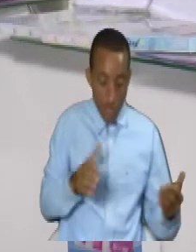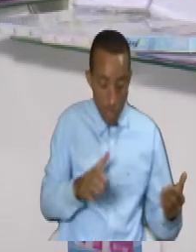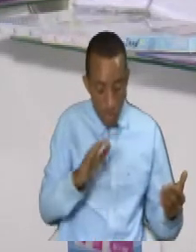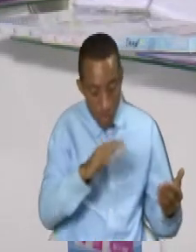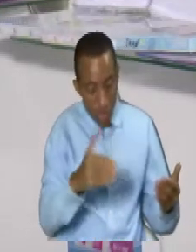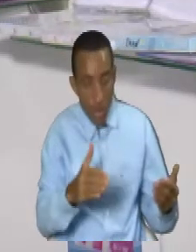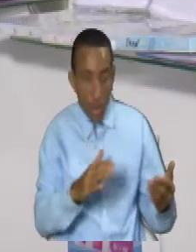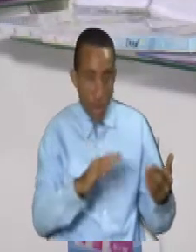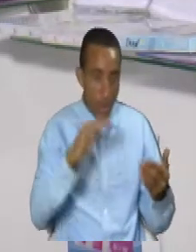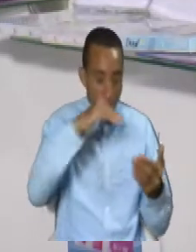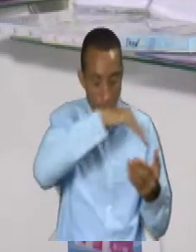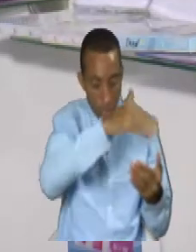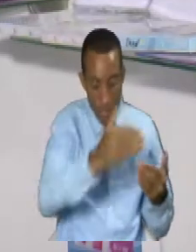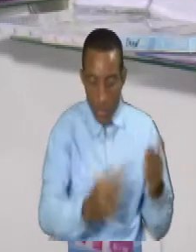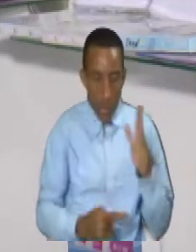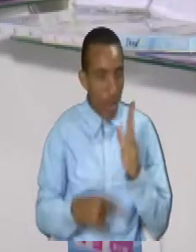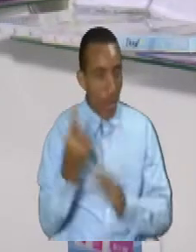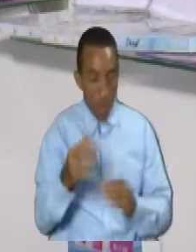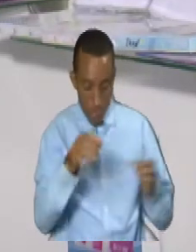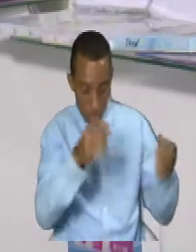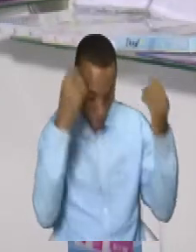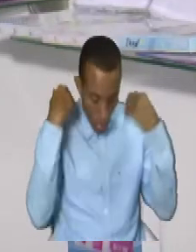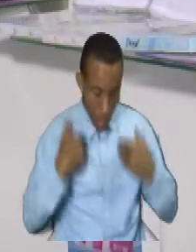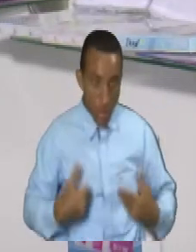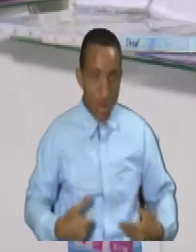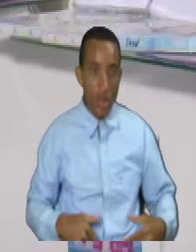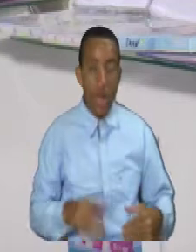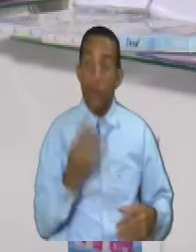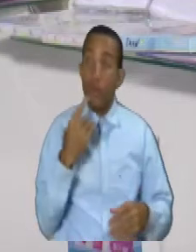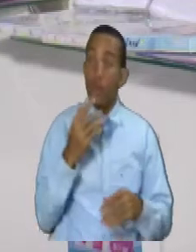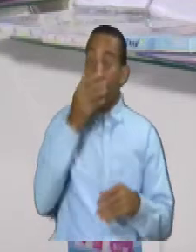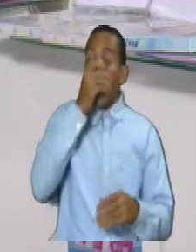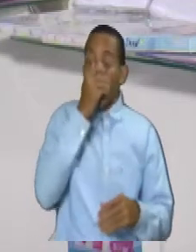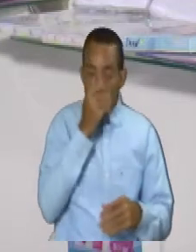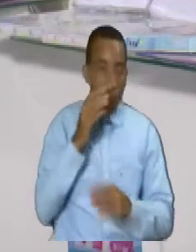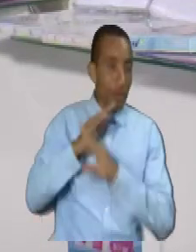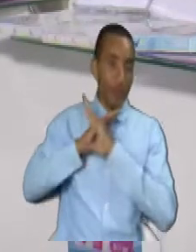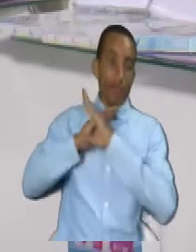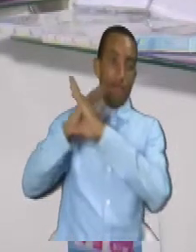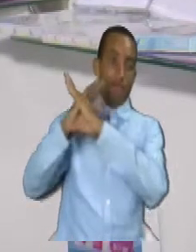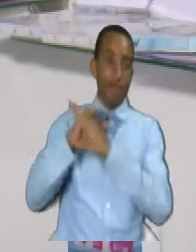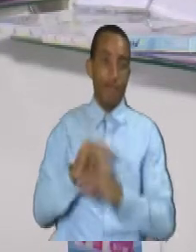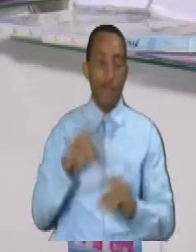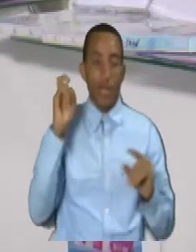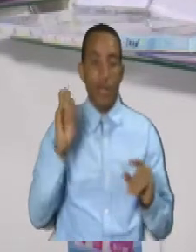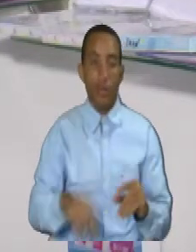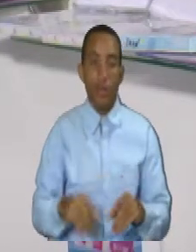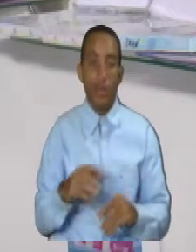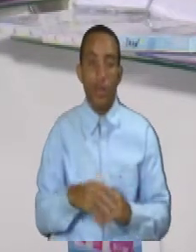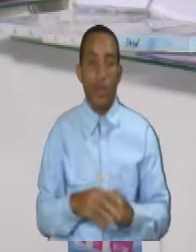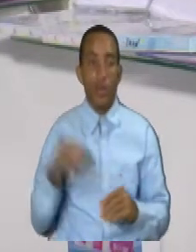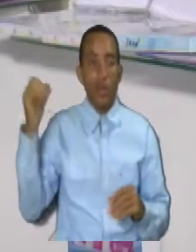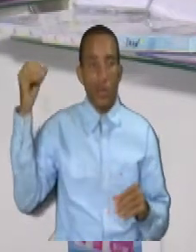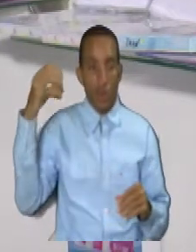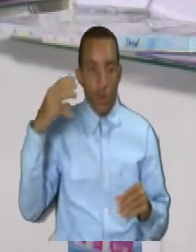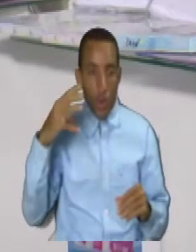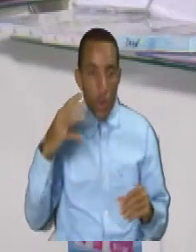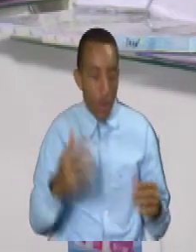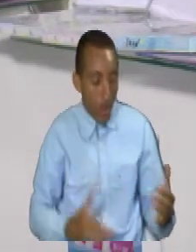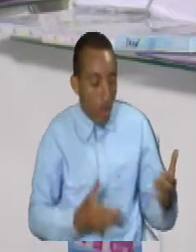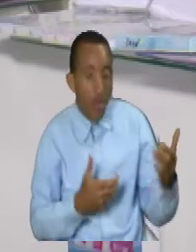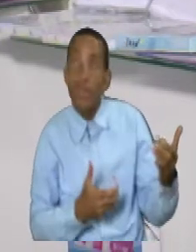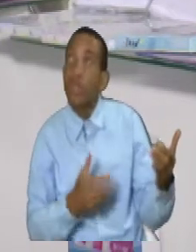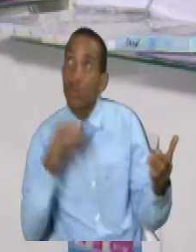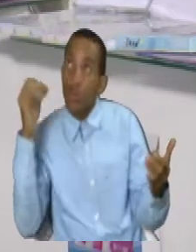vez los vistamos para evitar los resfriados. También es importante los baños de sol después del baño. Los espero en Ser